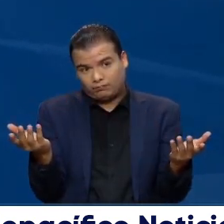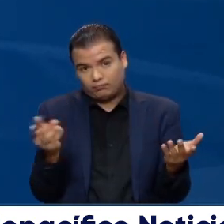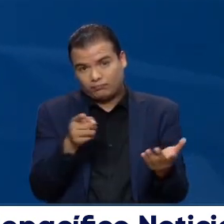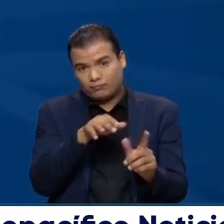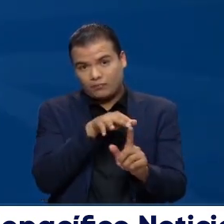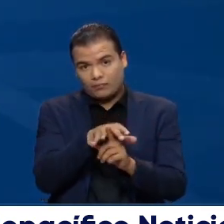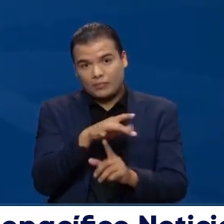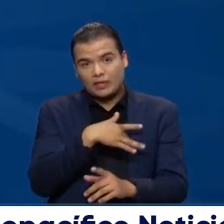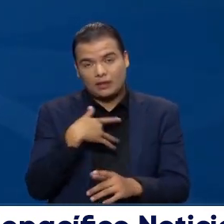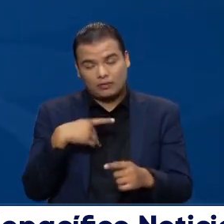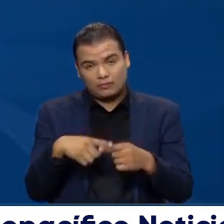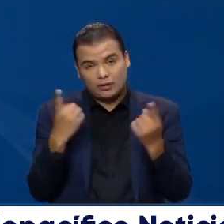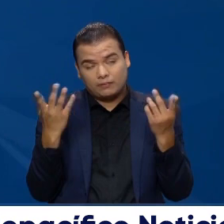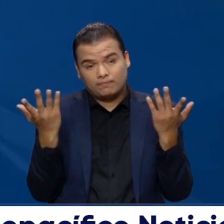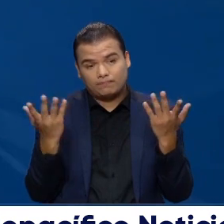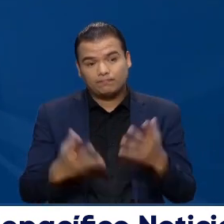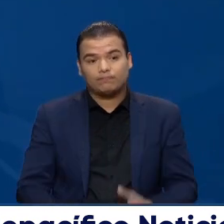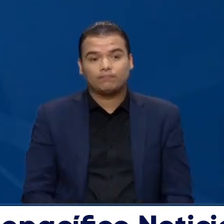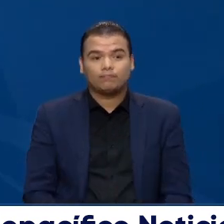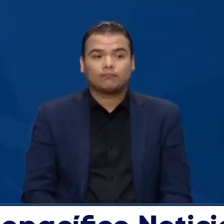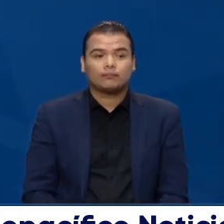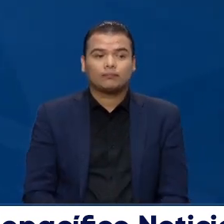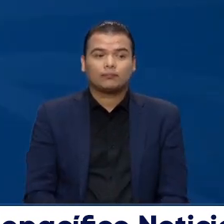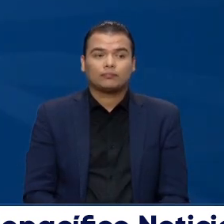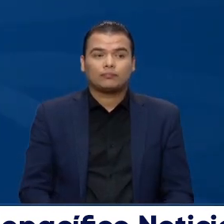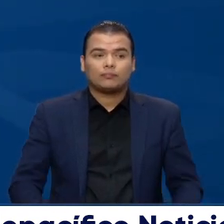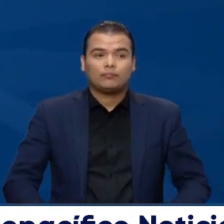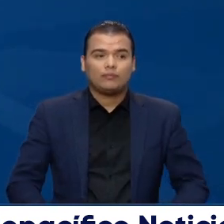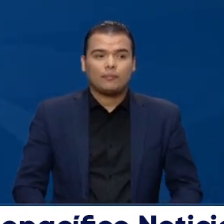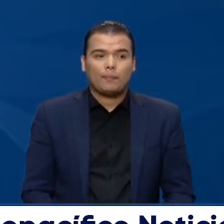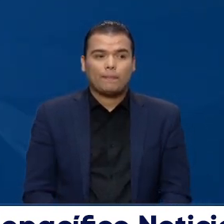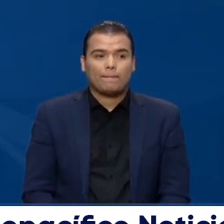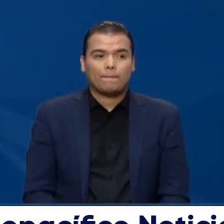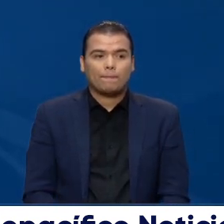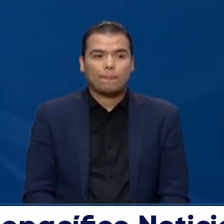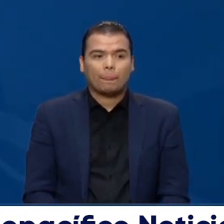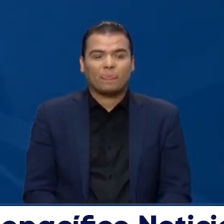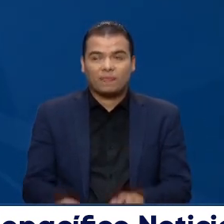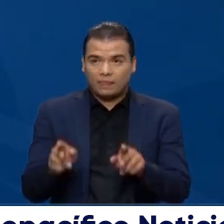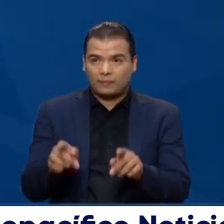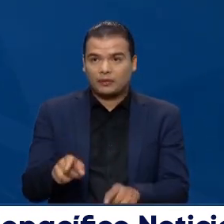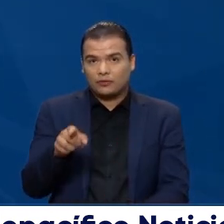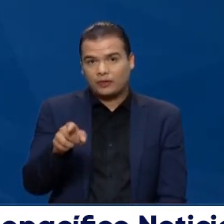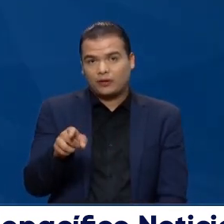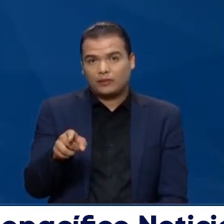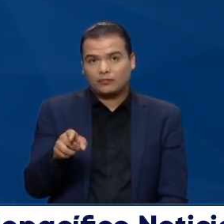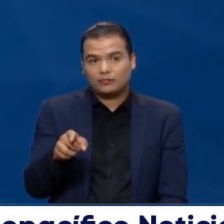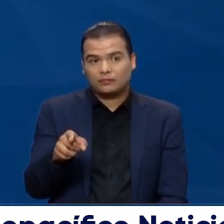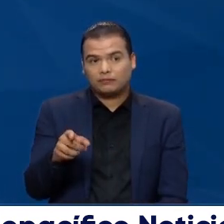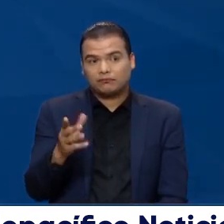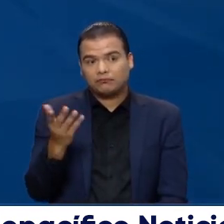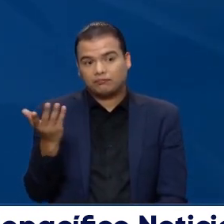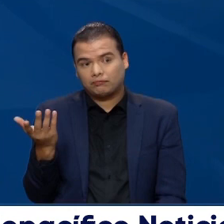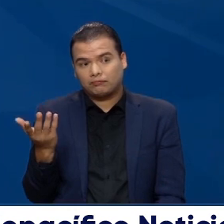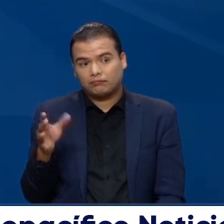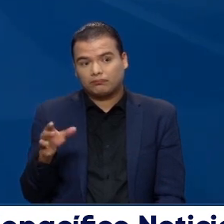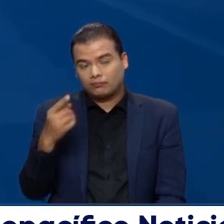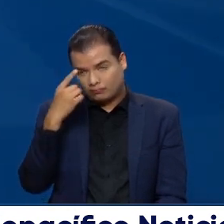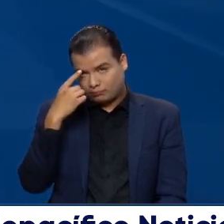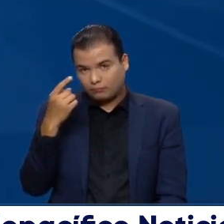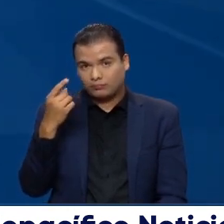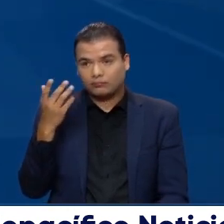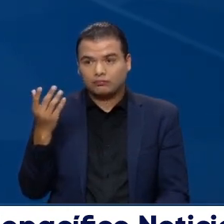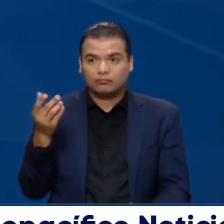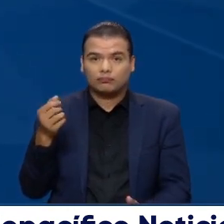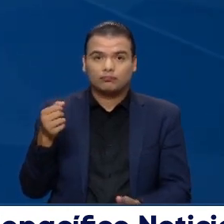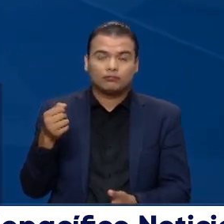en riesgo la vida de los seguidores. Y culpa tiene la persona que hace este tipo de retos también, no sé si es por ganar like, no